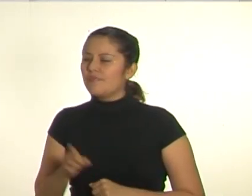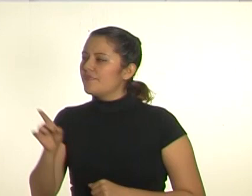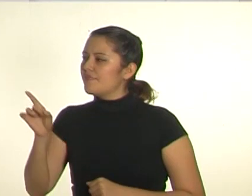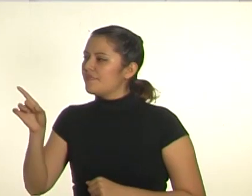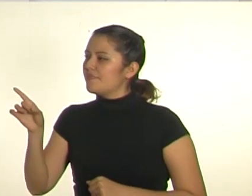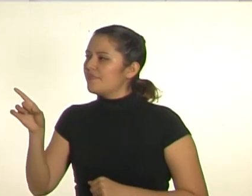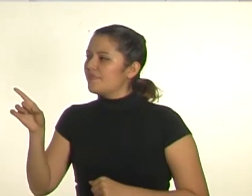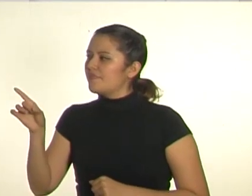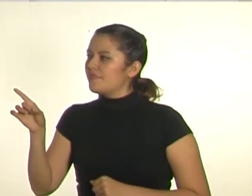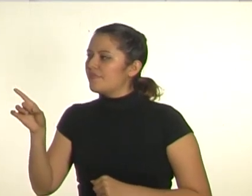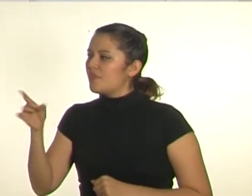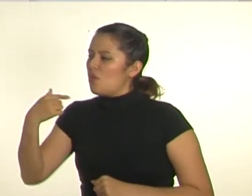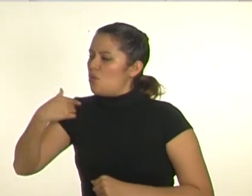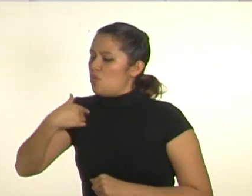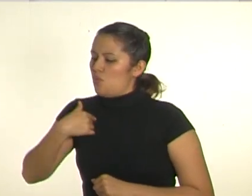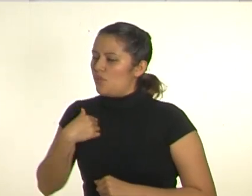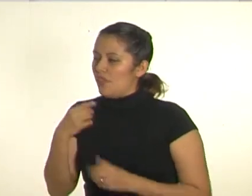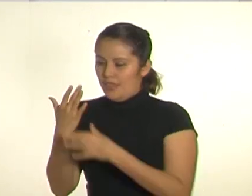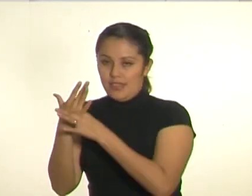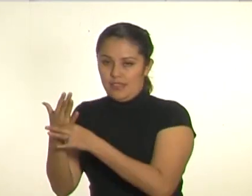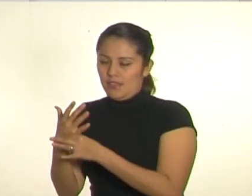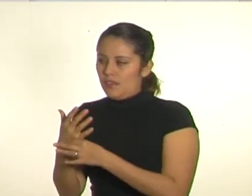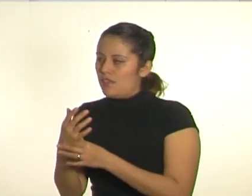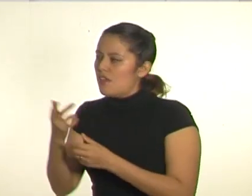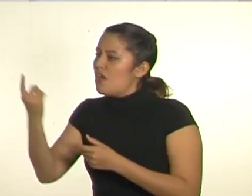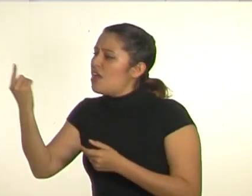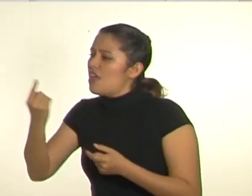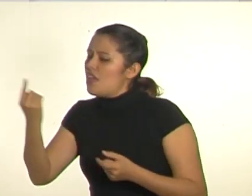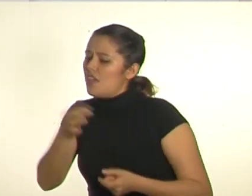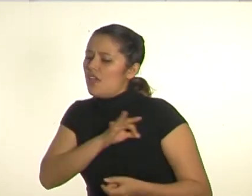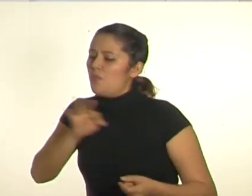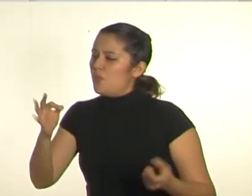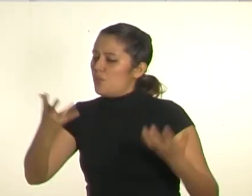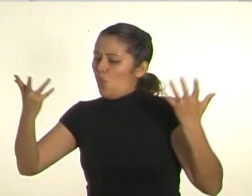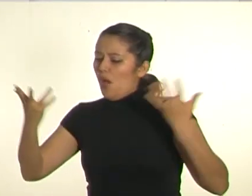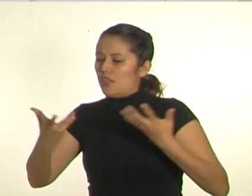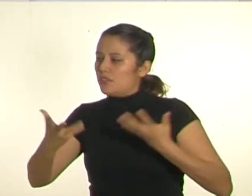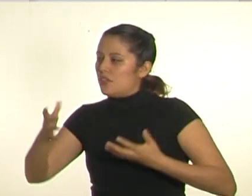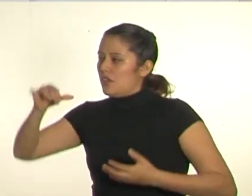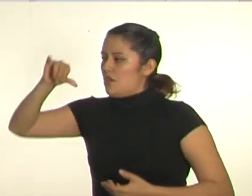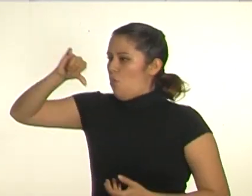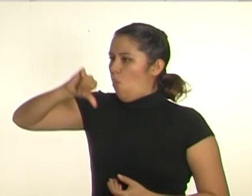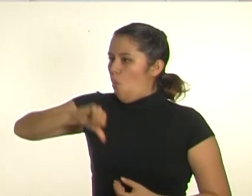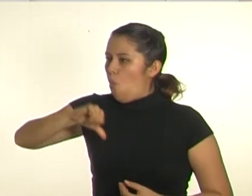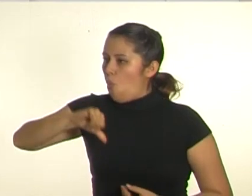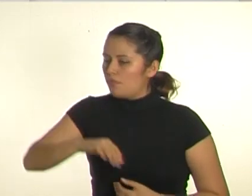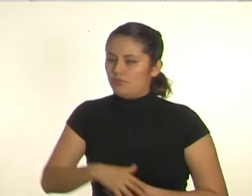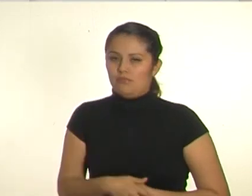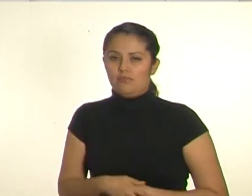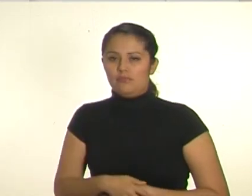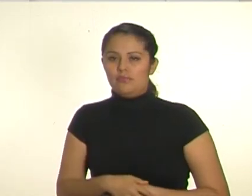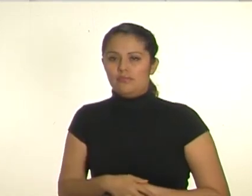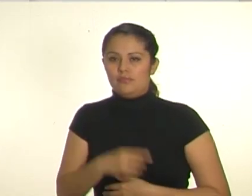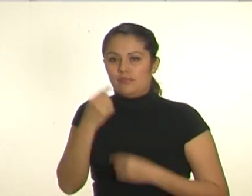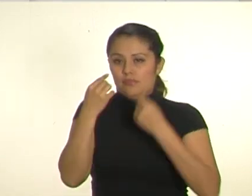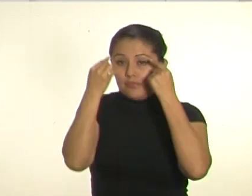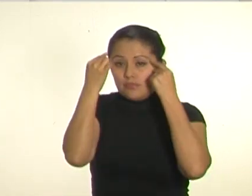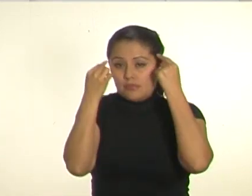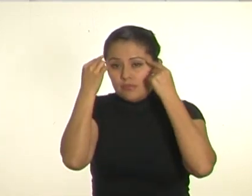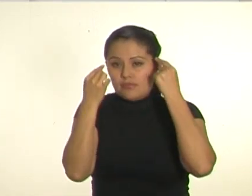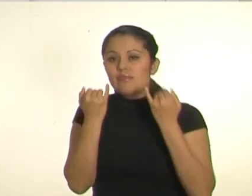¿Qué puedo hacer hoy? ¿Te diste cuenta la entonación de la voz? ¿Qué